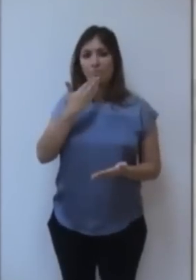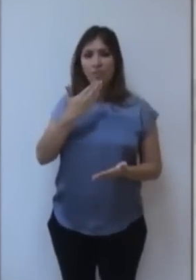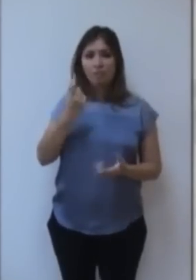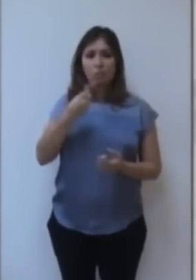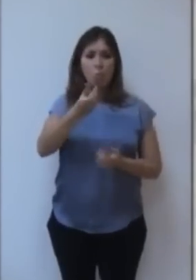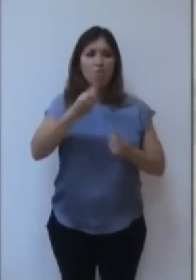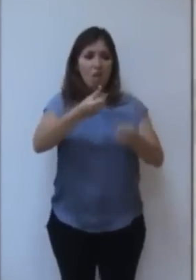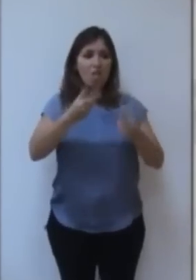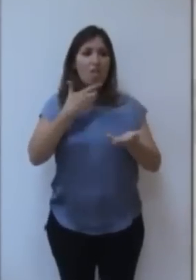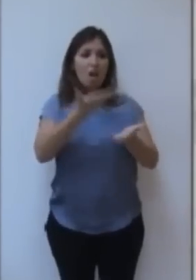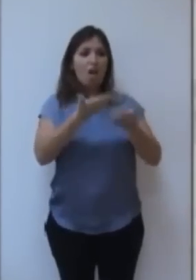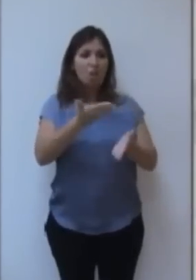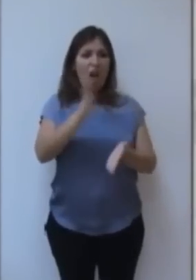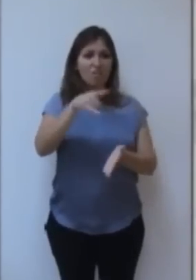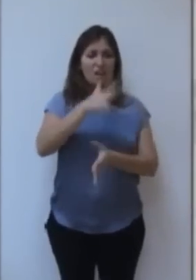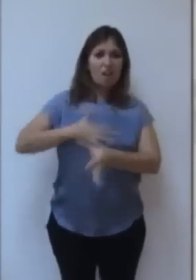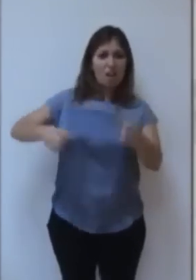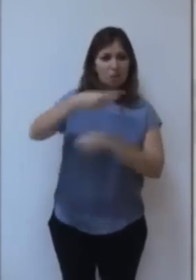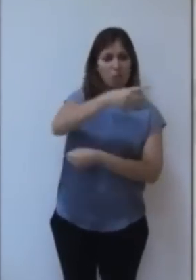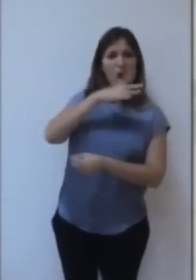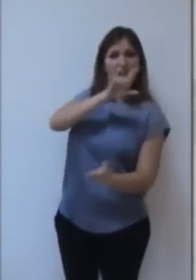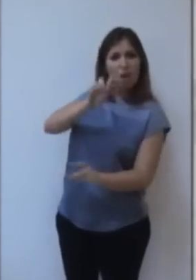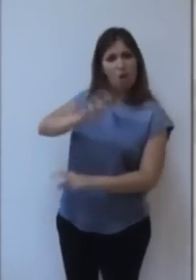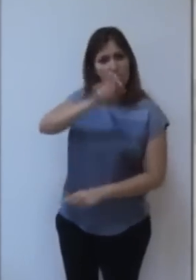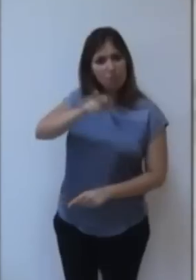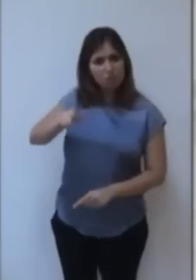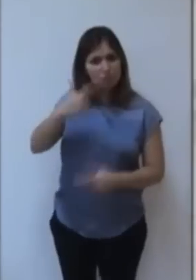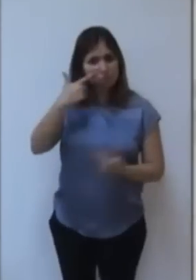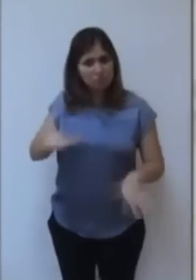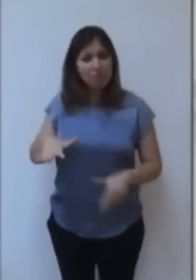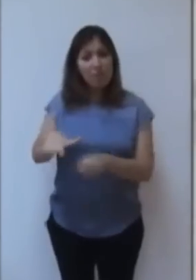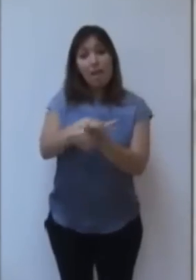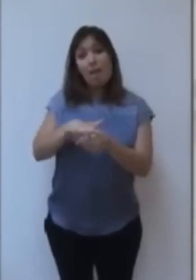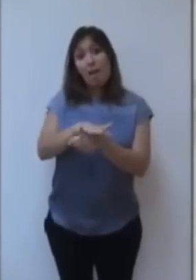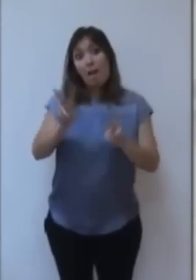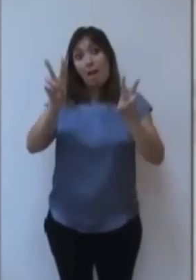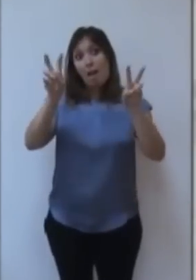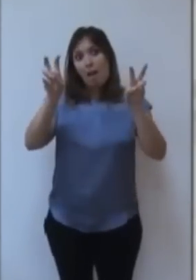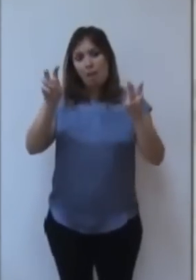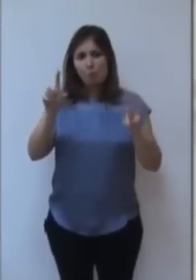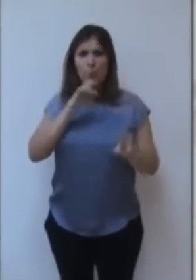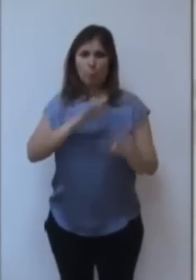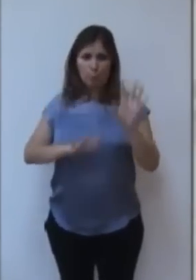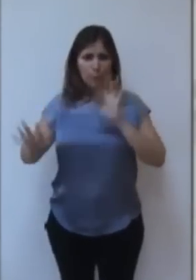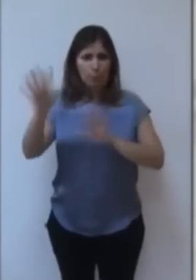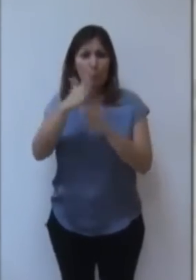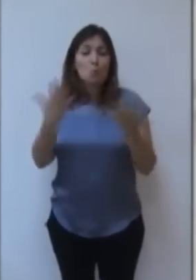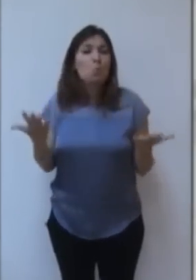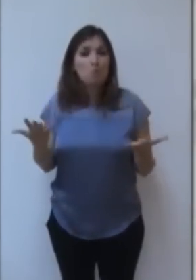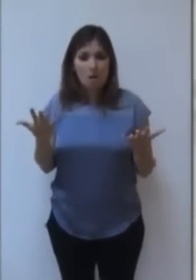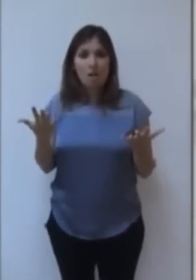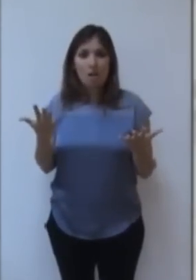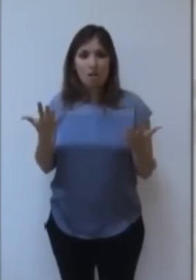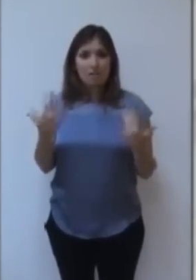de ayudas, de repente es la que está ayudando a otros, y además en un ámbito tan a priori complicado como puedan ser